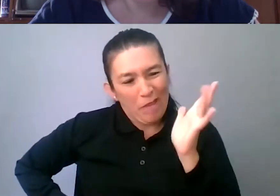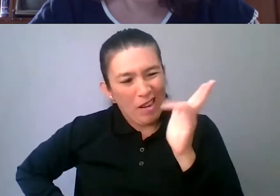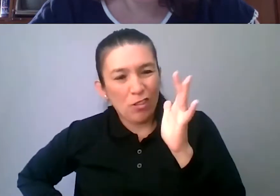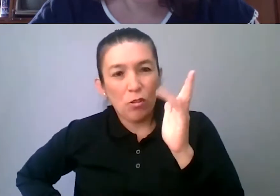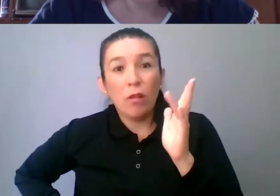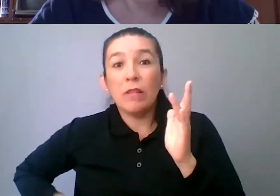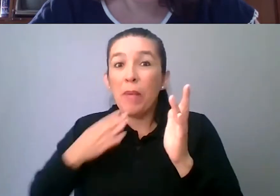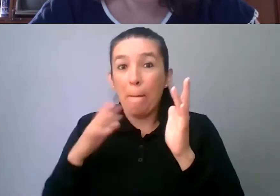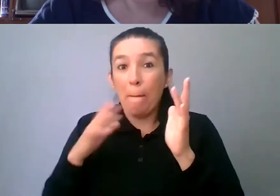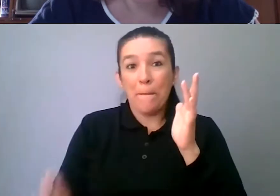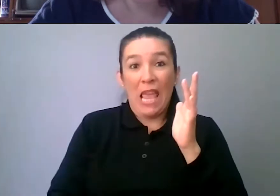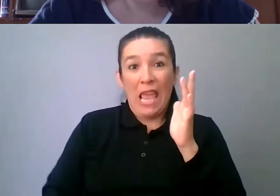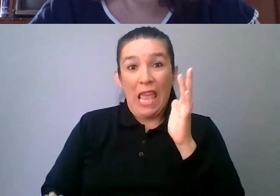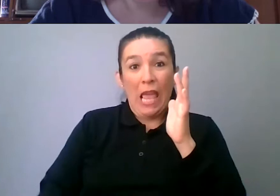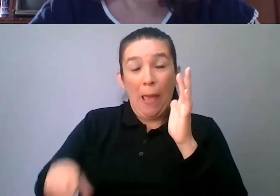pie.